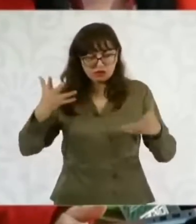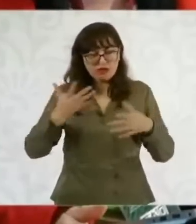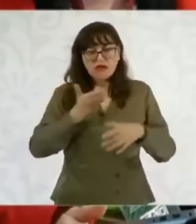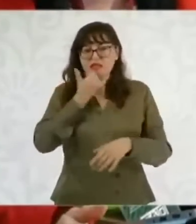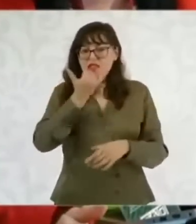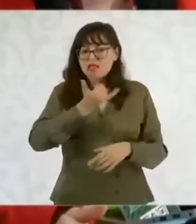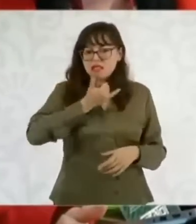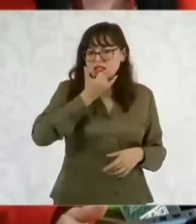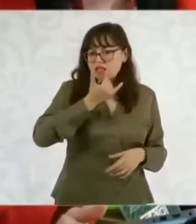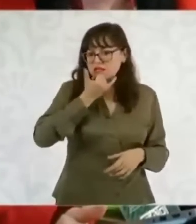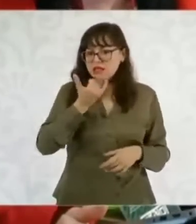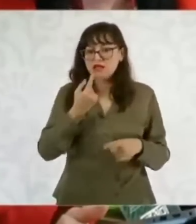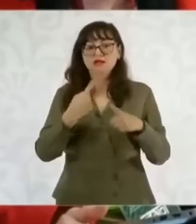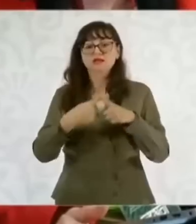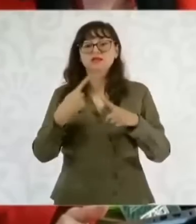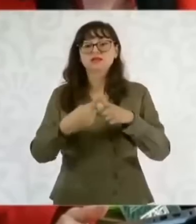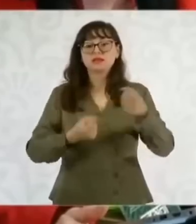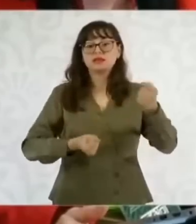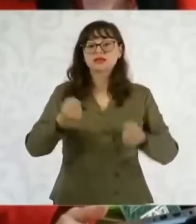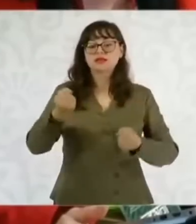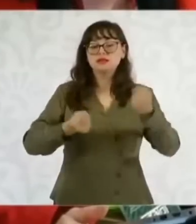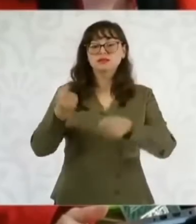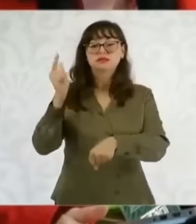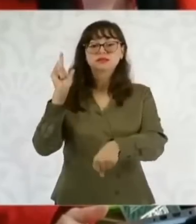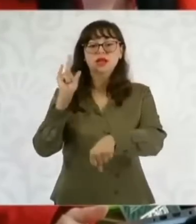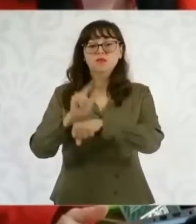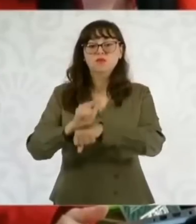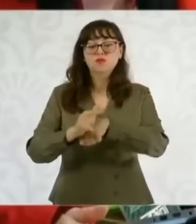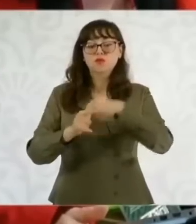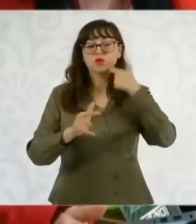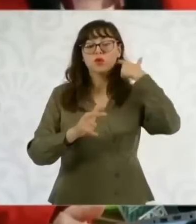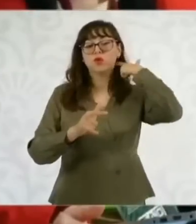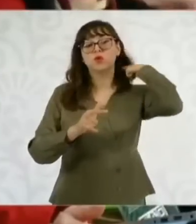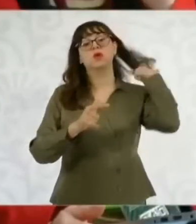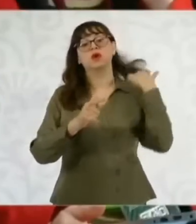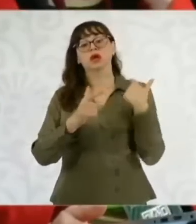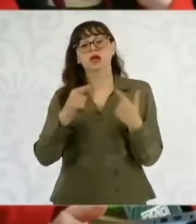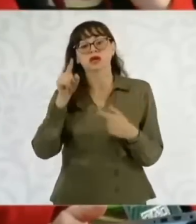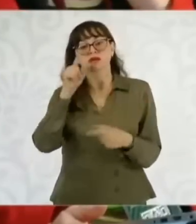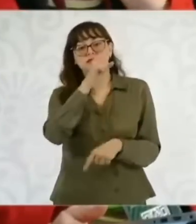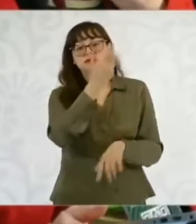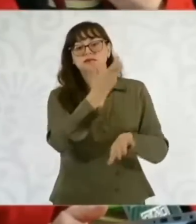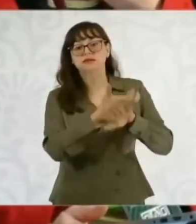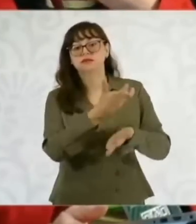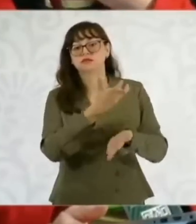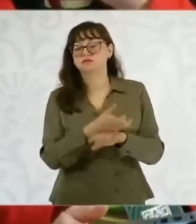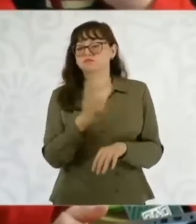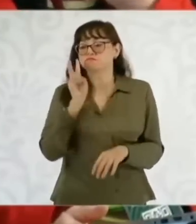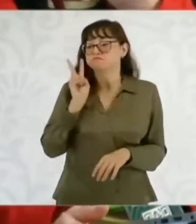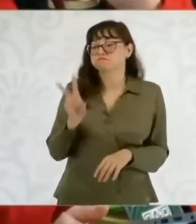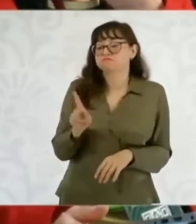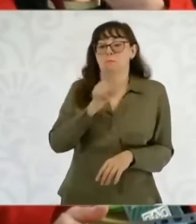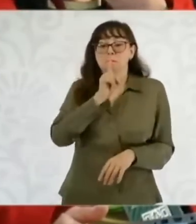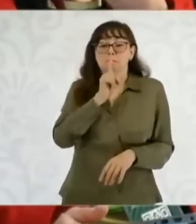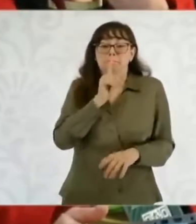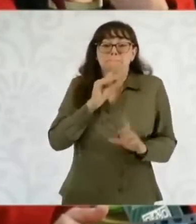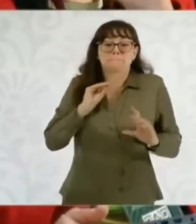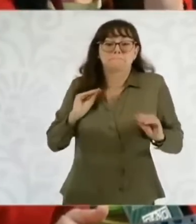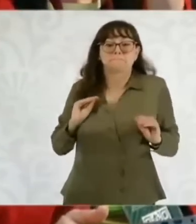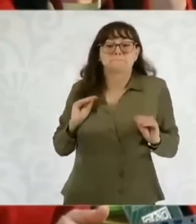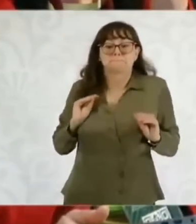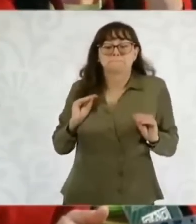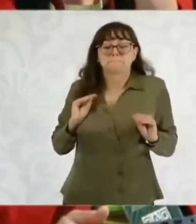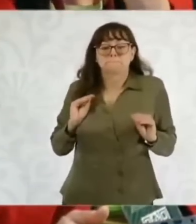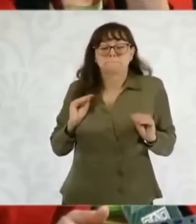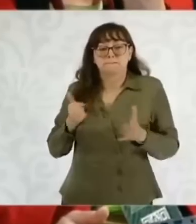información de lo que había sido en Estados Unidos. Aún cuando en Estados Unidos veían estos tropiezos, en México no colaboraron en este